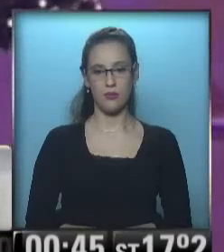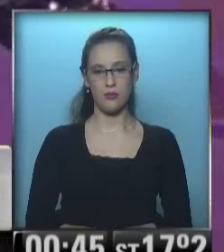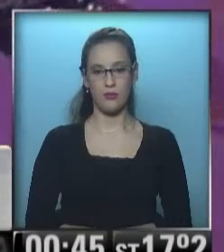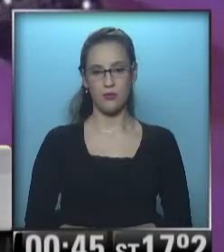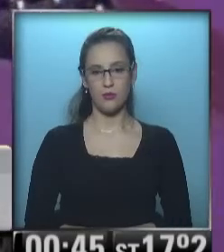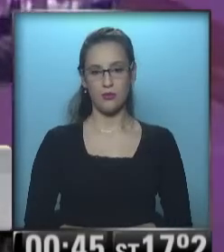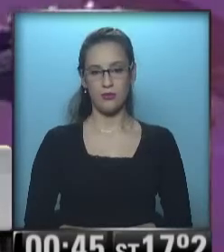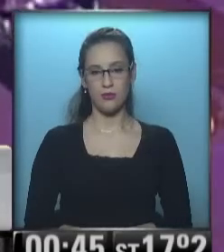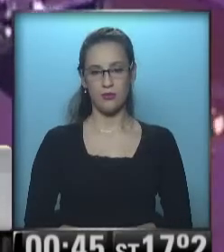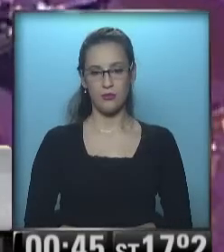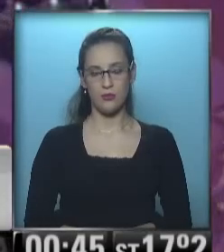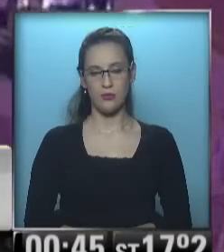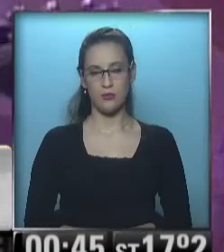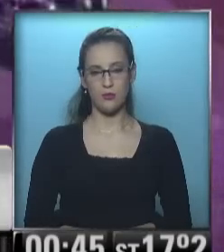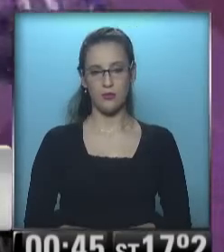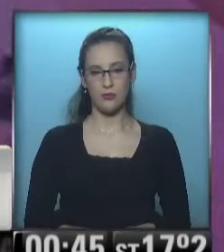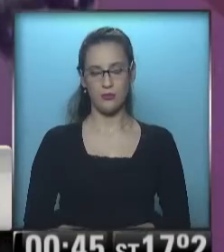Esta noche